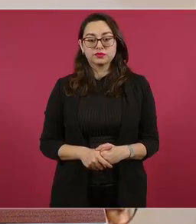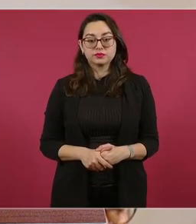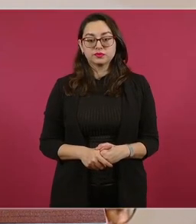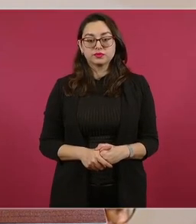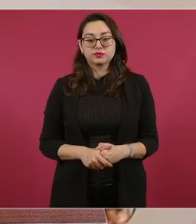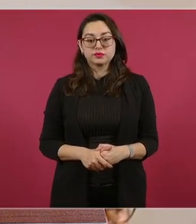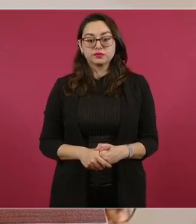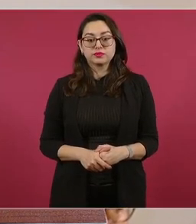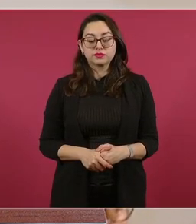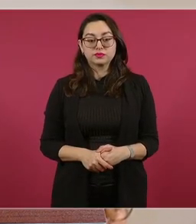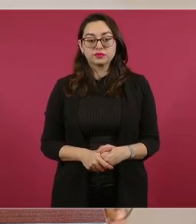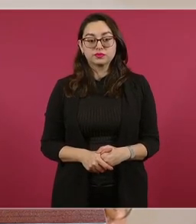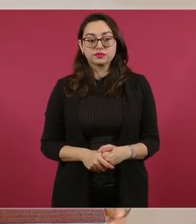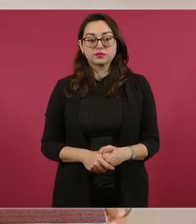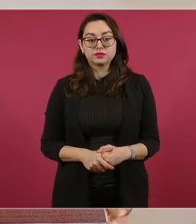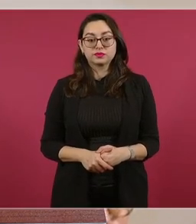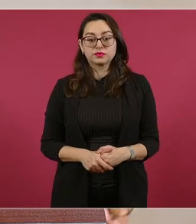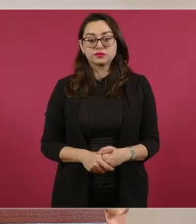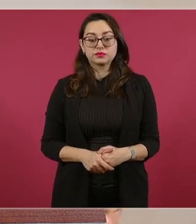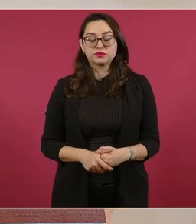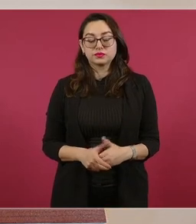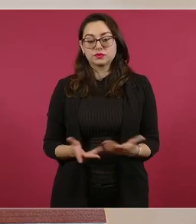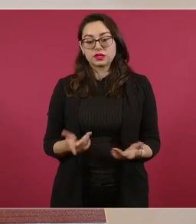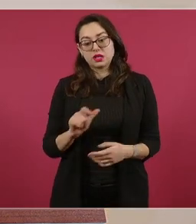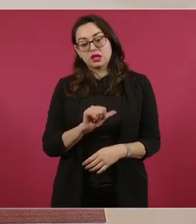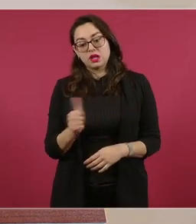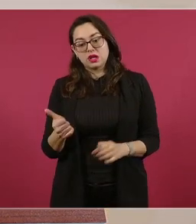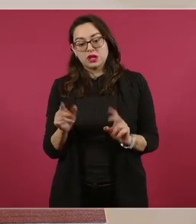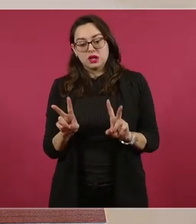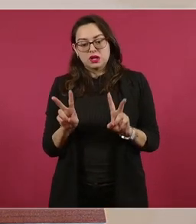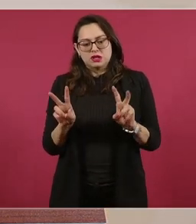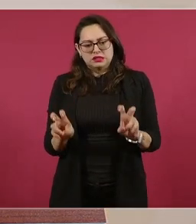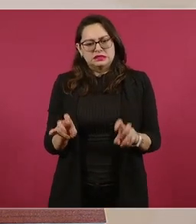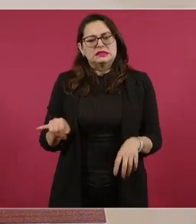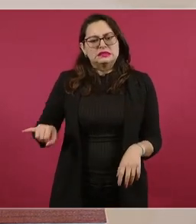este asunto del lamentable